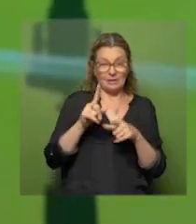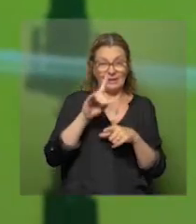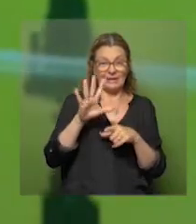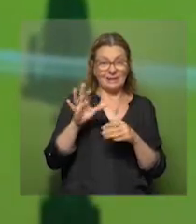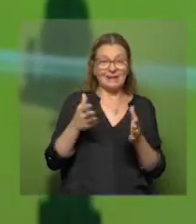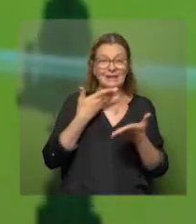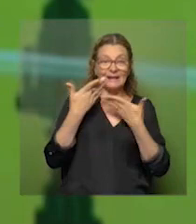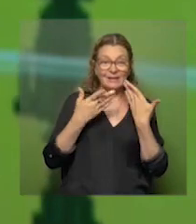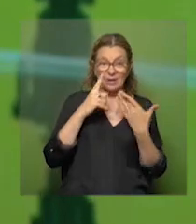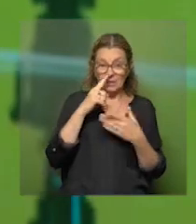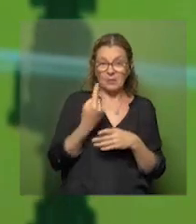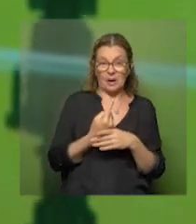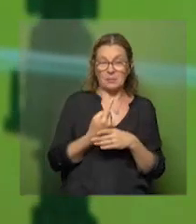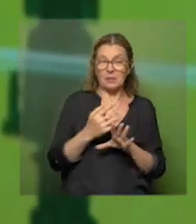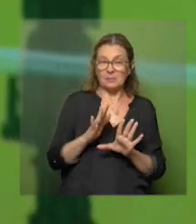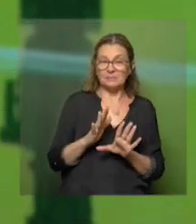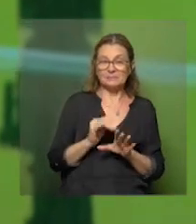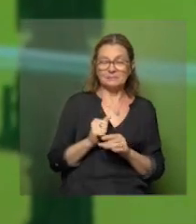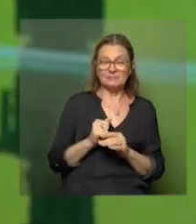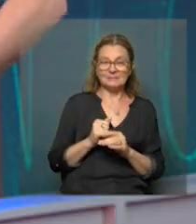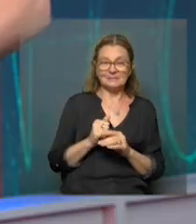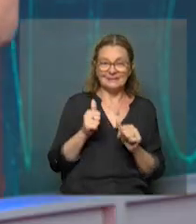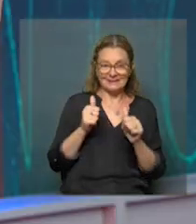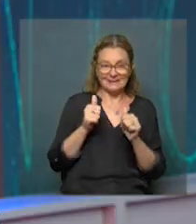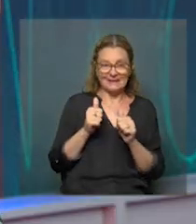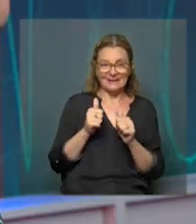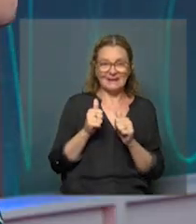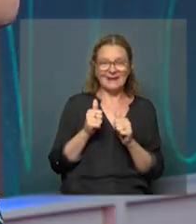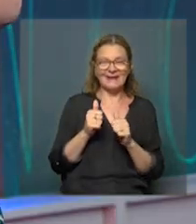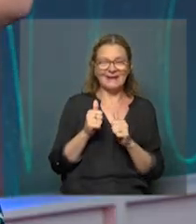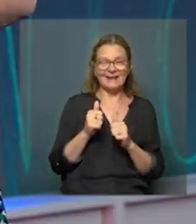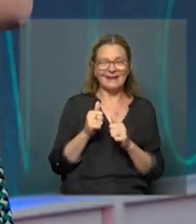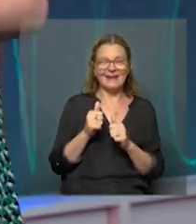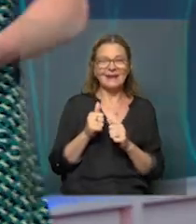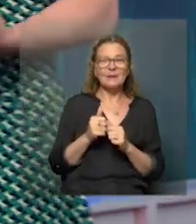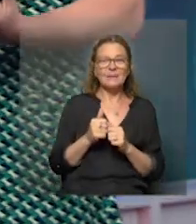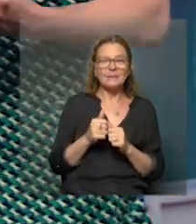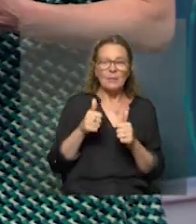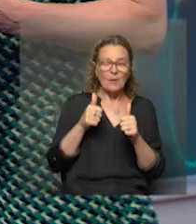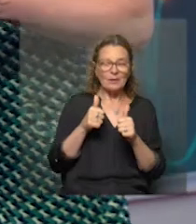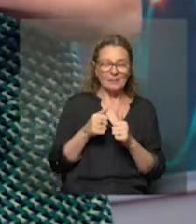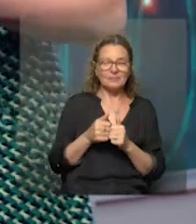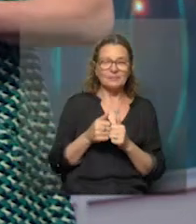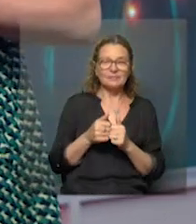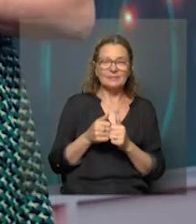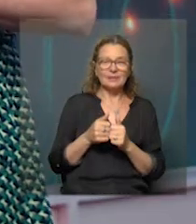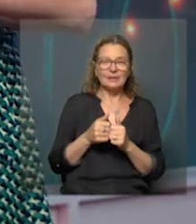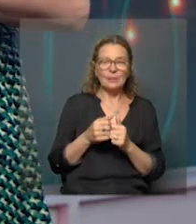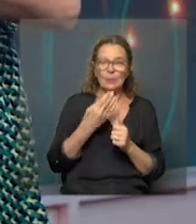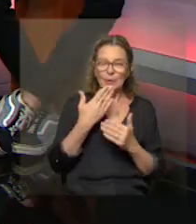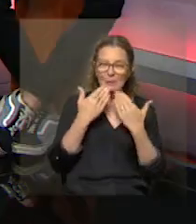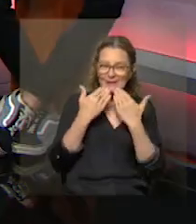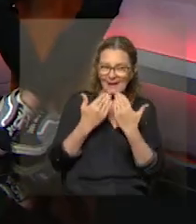canciones. Al rápido, así, a lo punky. A los Ramones. Tal cual. Está muy bien. Bueno, chiquilines,